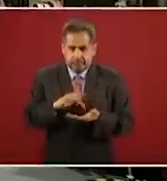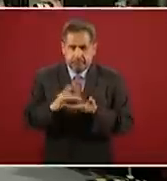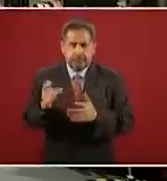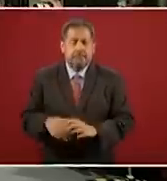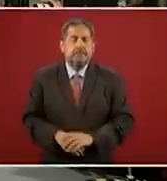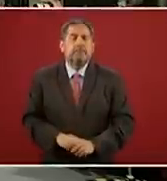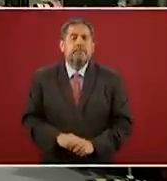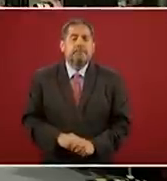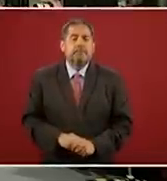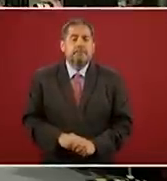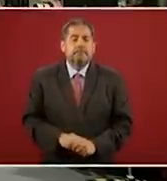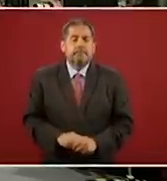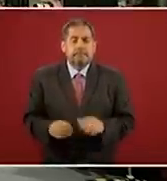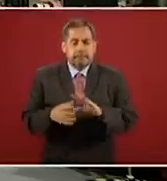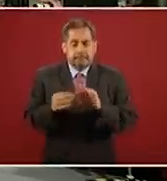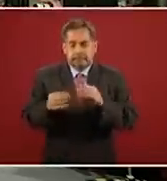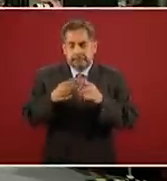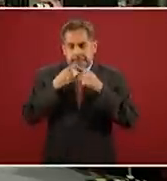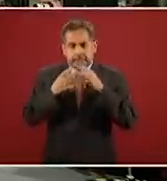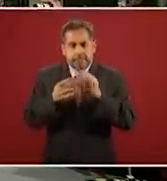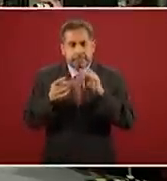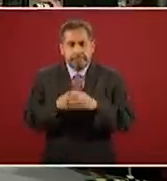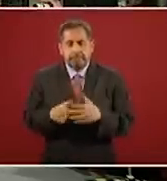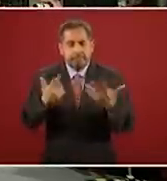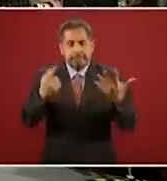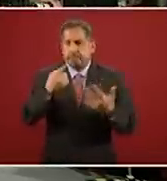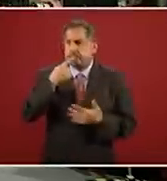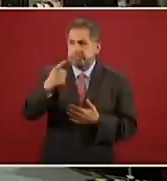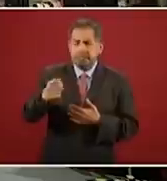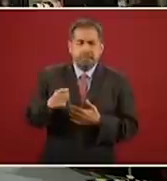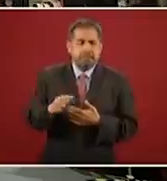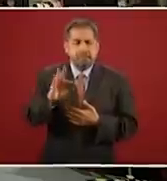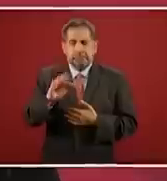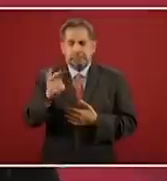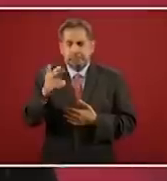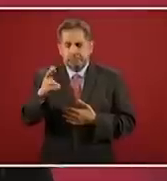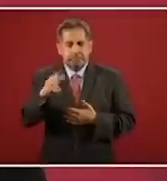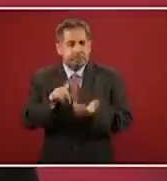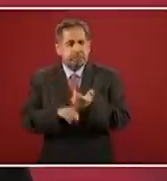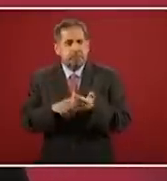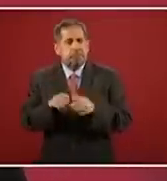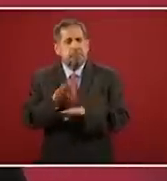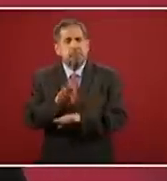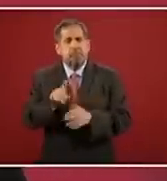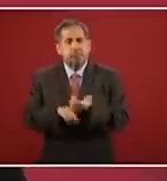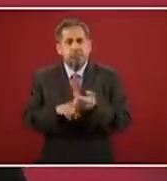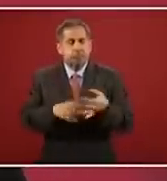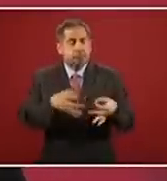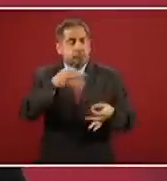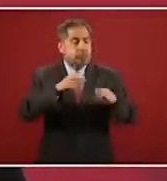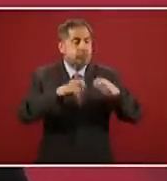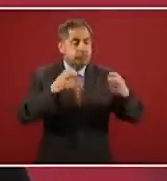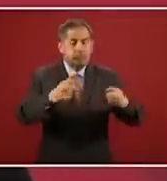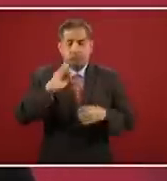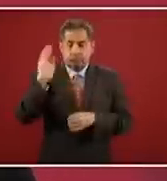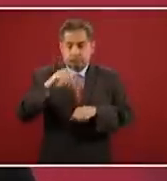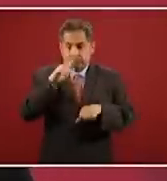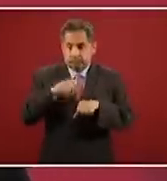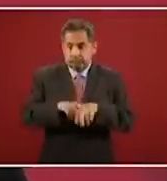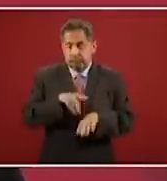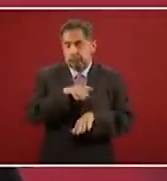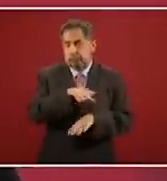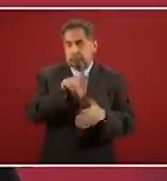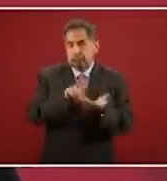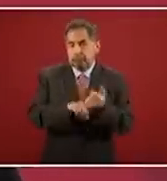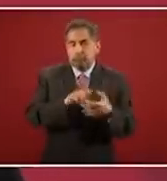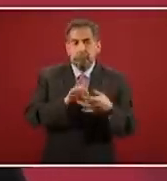hemos presentado hasta este momento 7 denuncias ante la Fiscalía General de la República por temas relacionados con magistrados y jueces federales vinculados